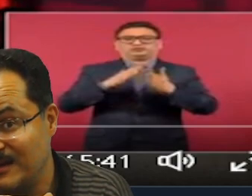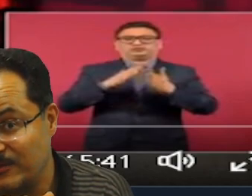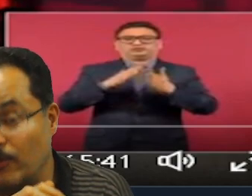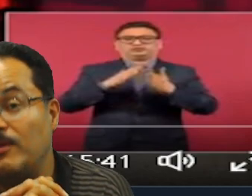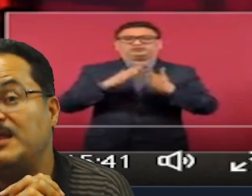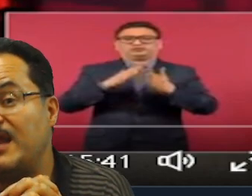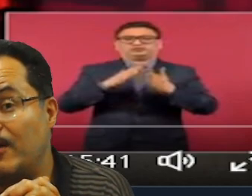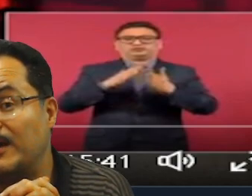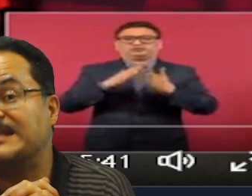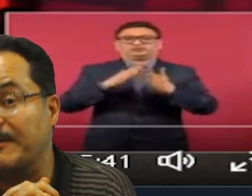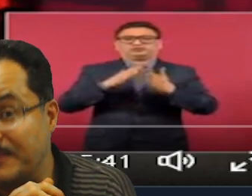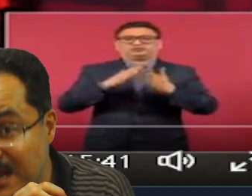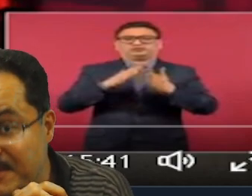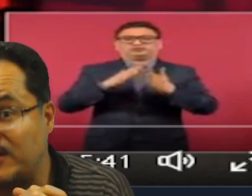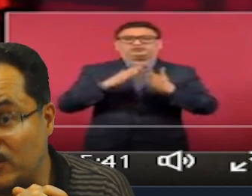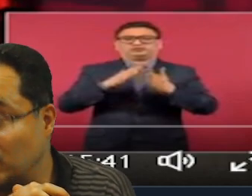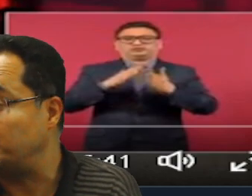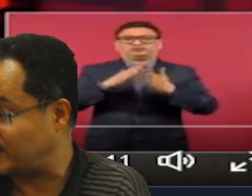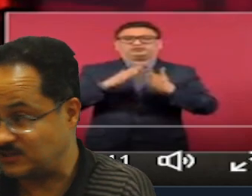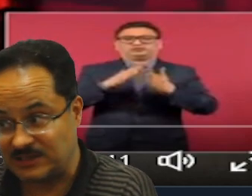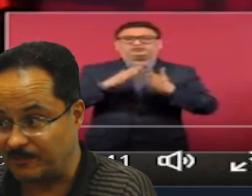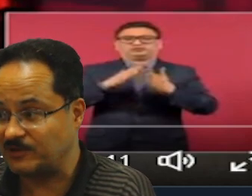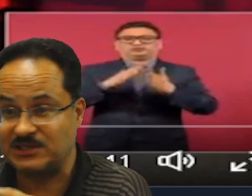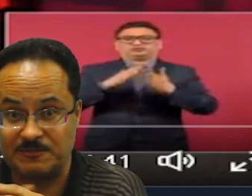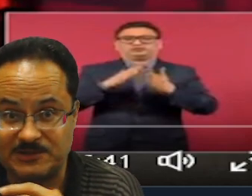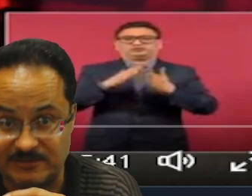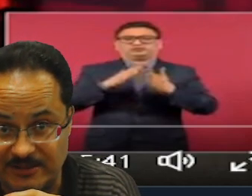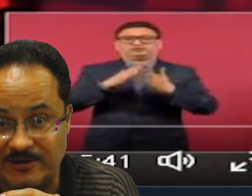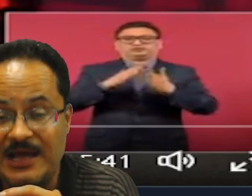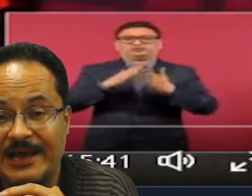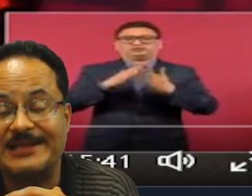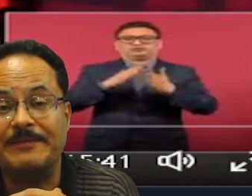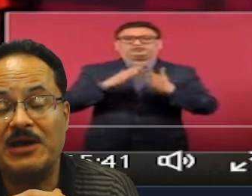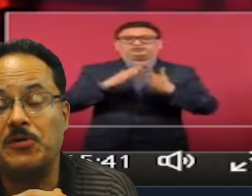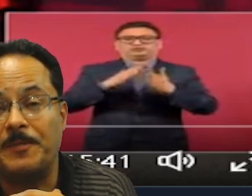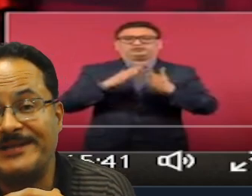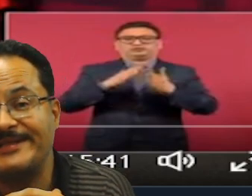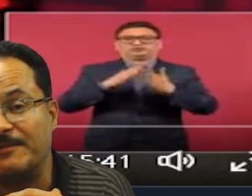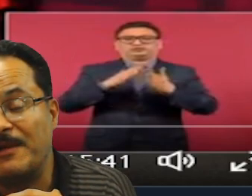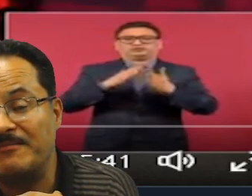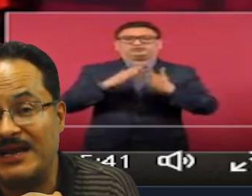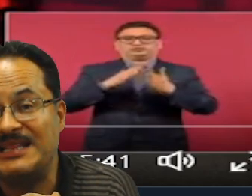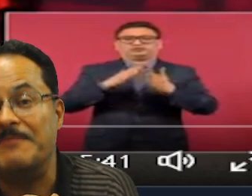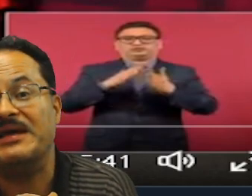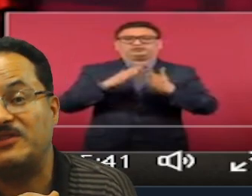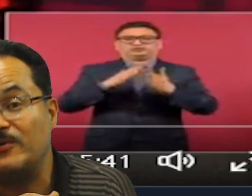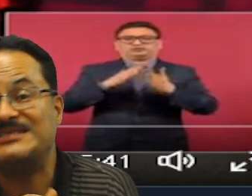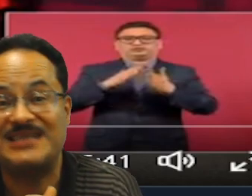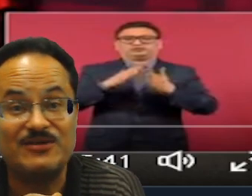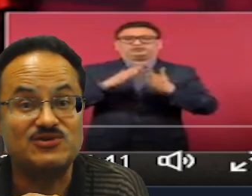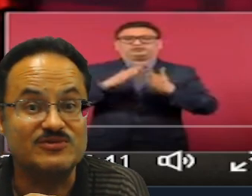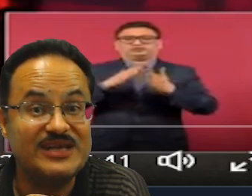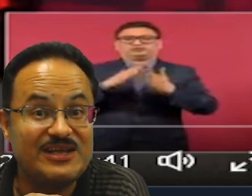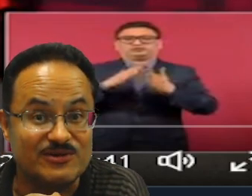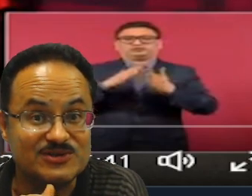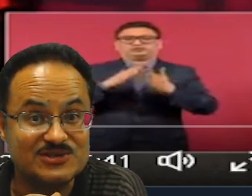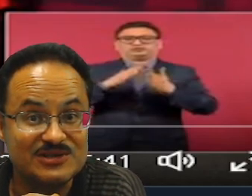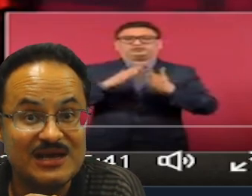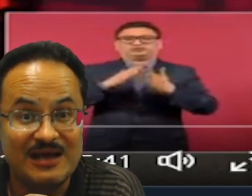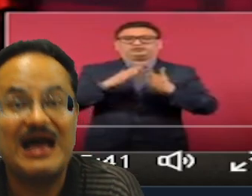todo el dinero que también metió porque eso tampoco hizo López Obrador que también como parte del plan Mérida metió Estados